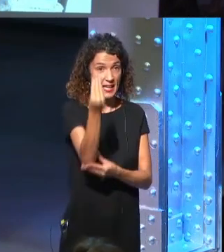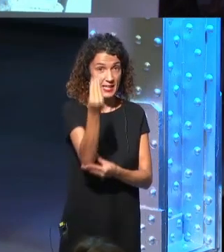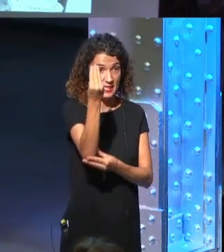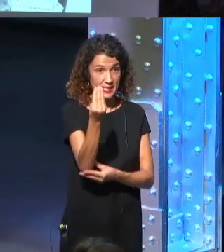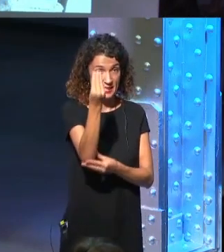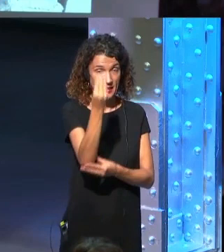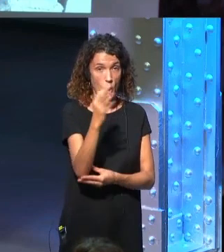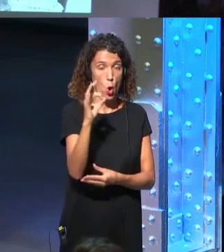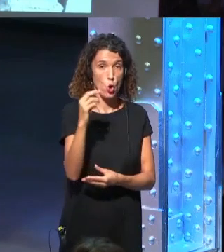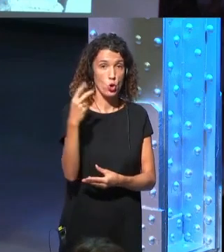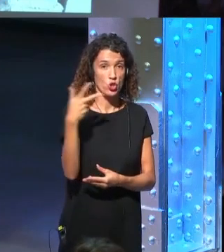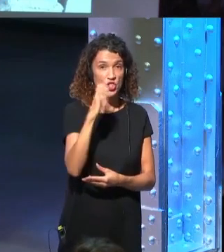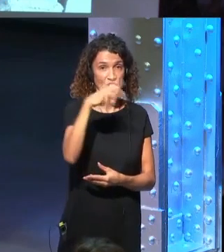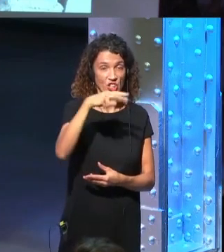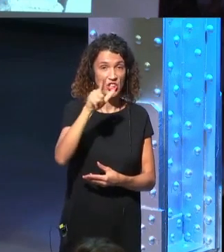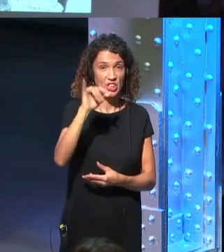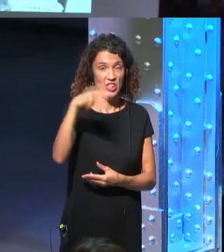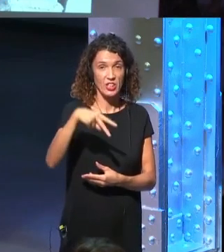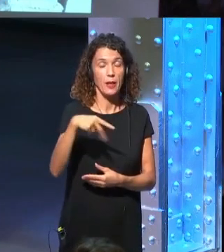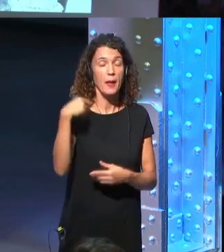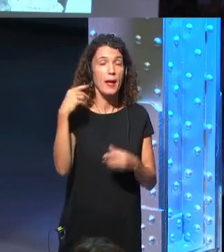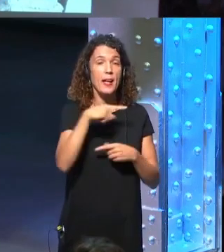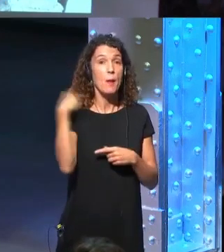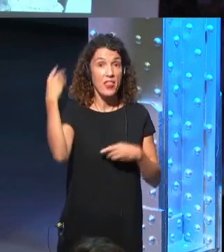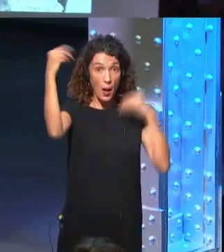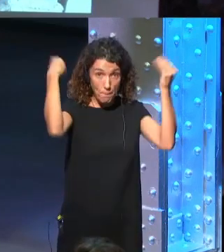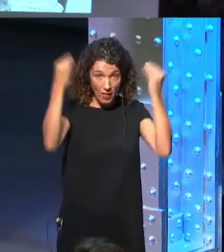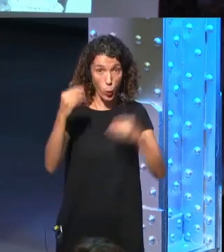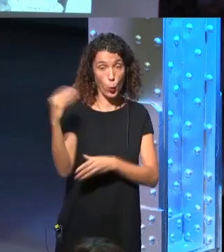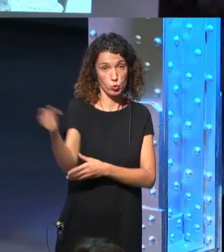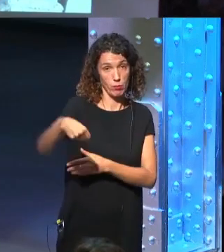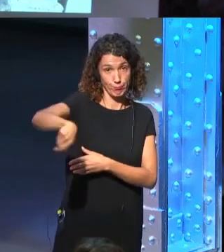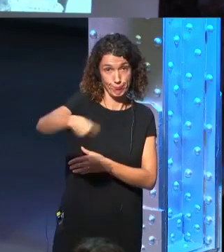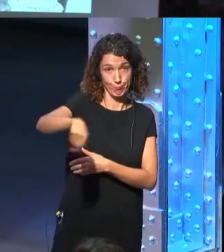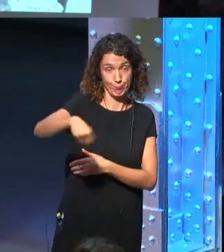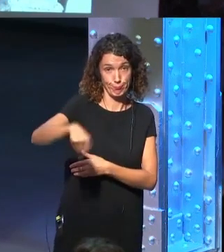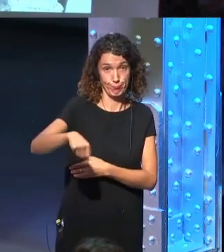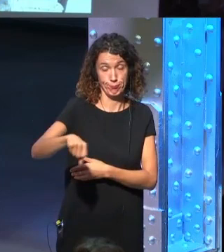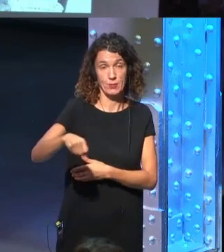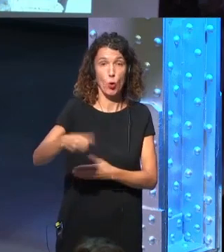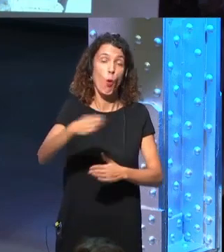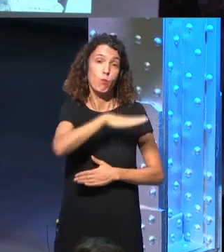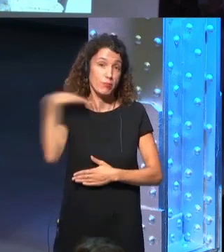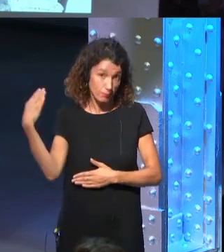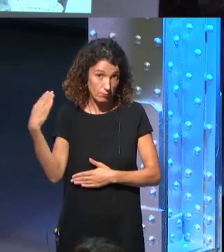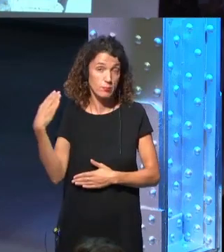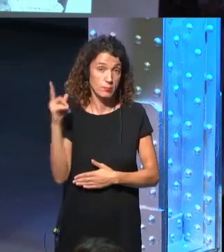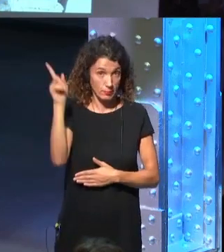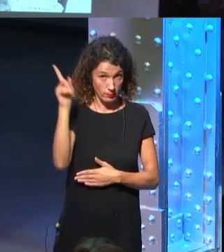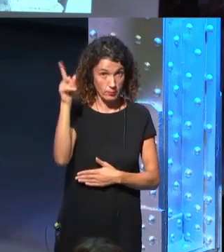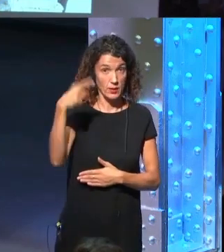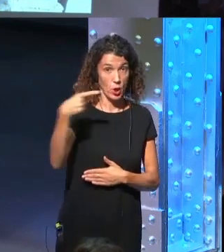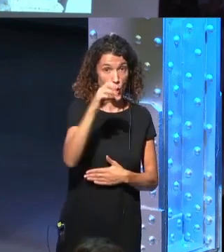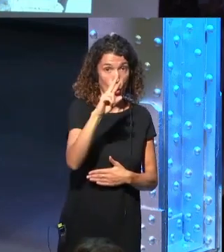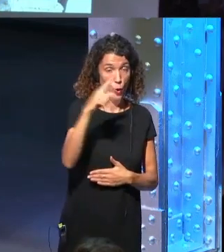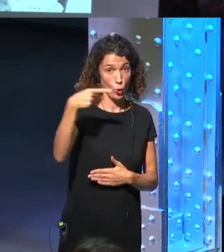estatua de Benvenuto Cellini de Perseo con la cabeza de Medusa sosteniendo la cabeza decapitada